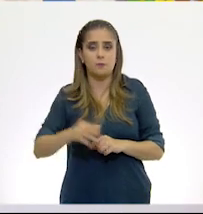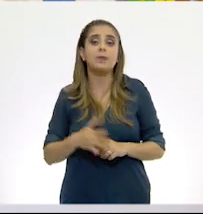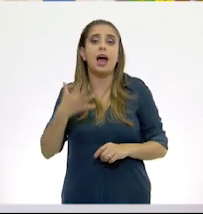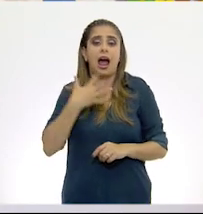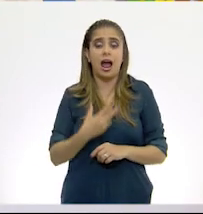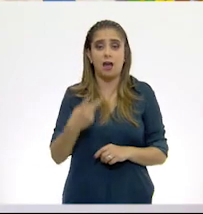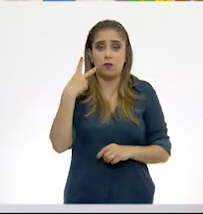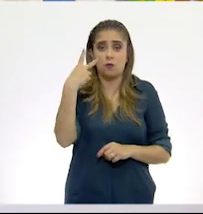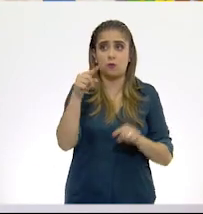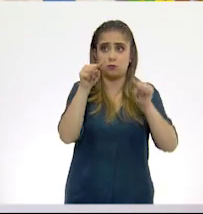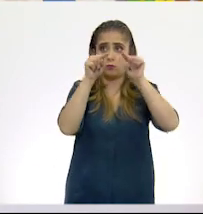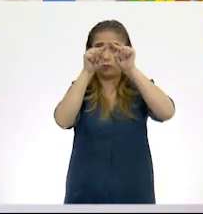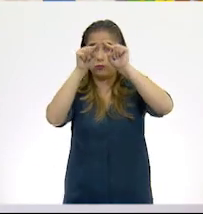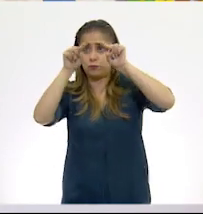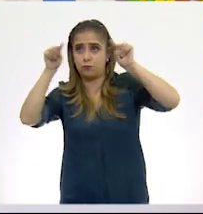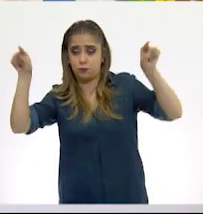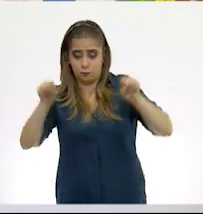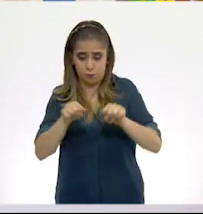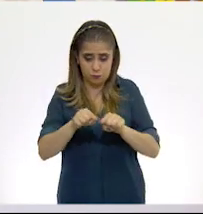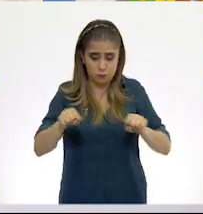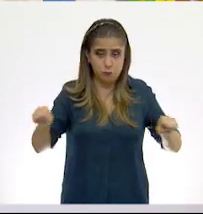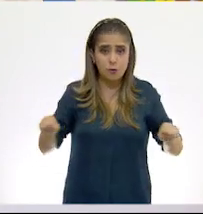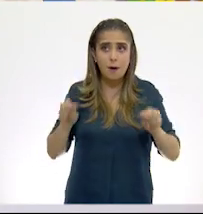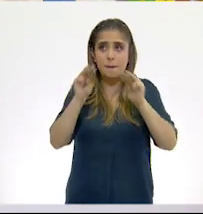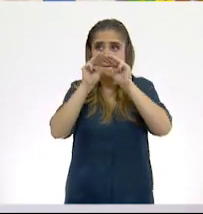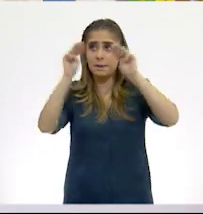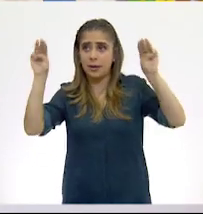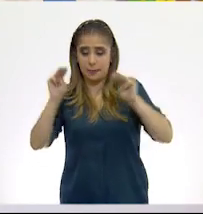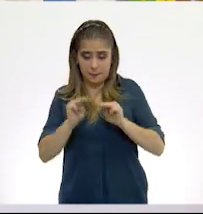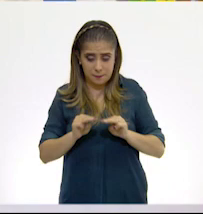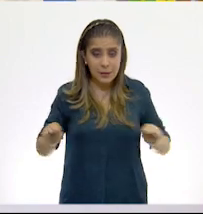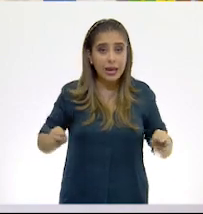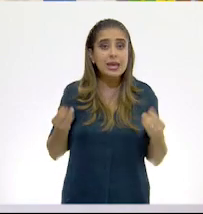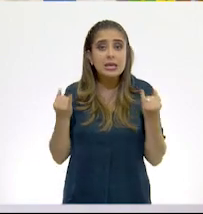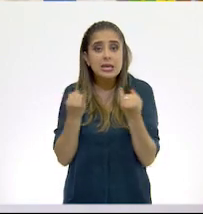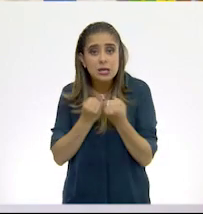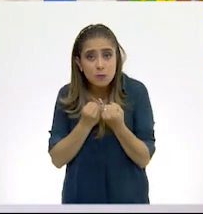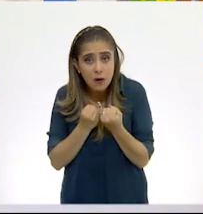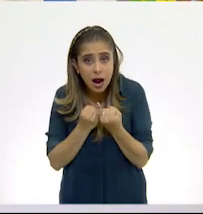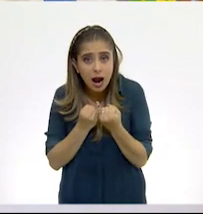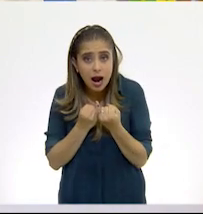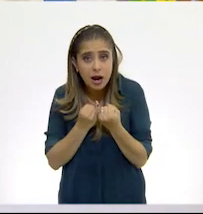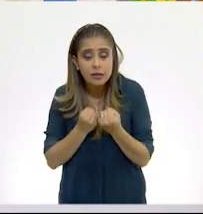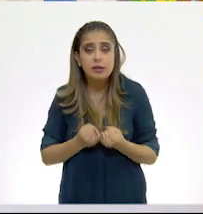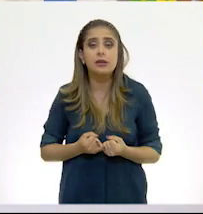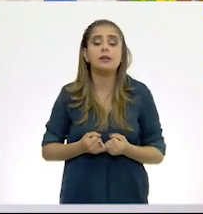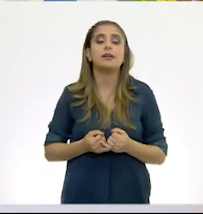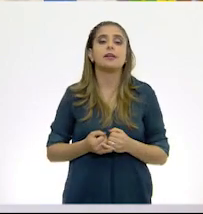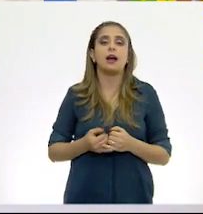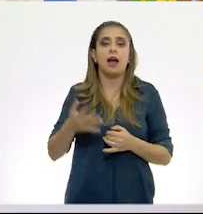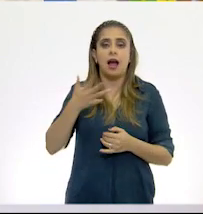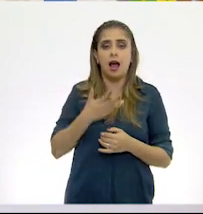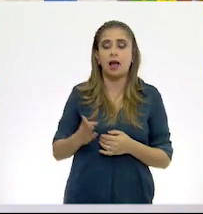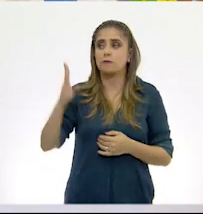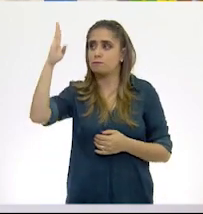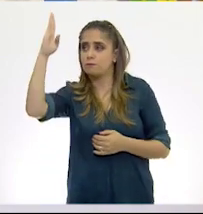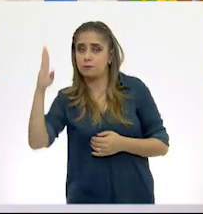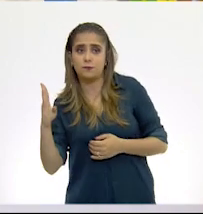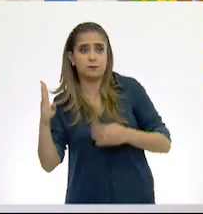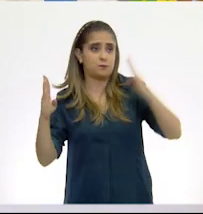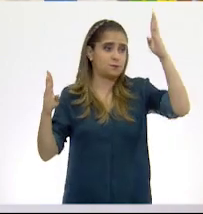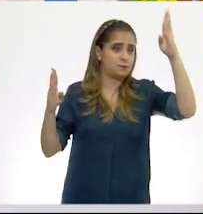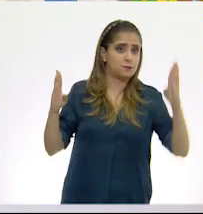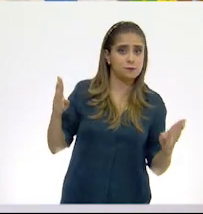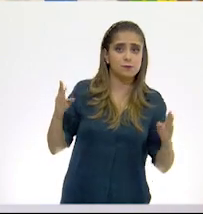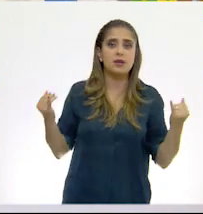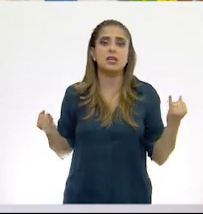tiene dos lados iguales, bueno, tiene dos lados iguales hacia lo ancho y